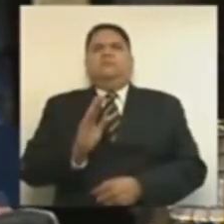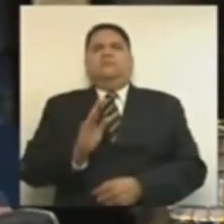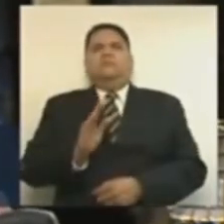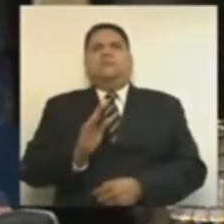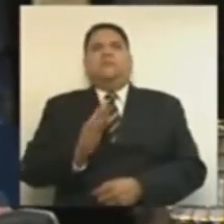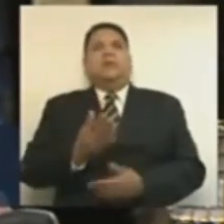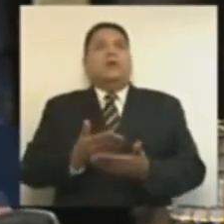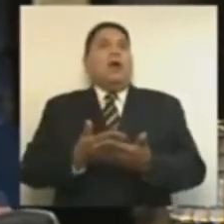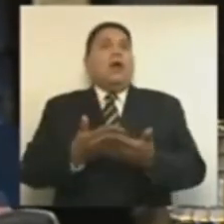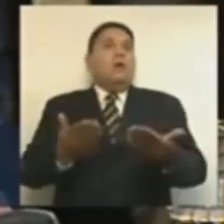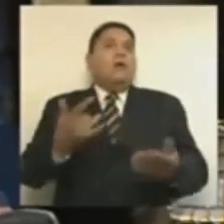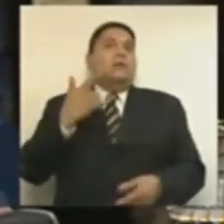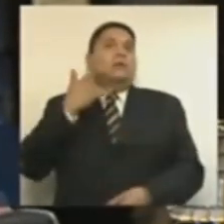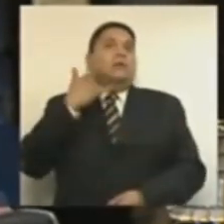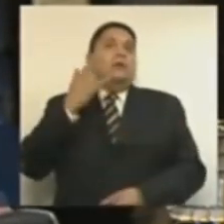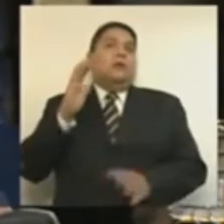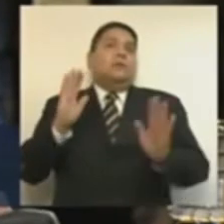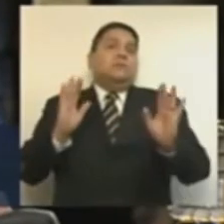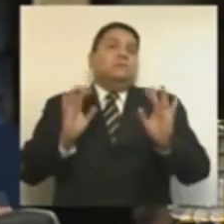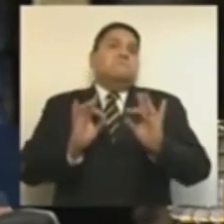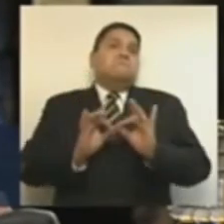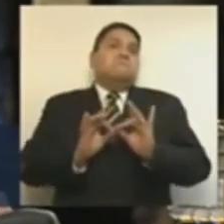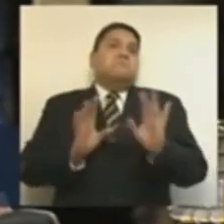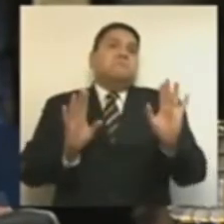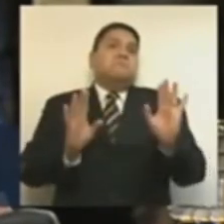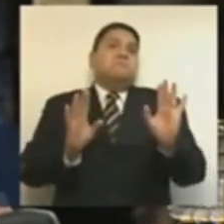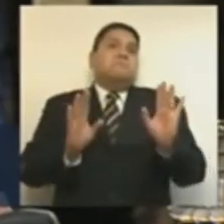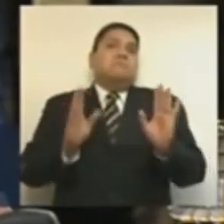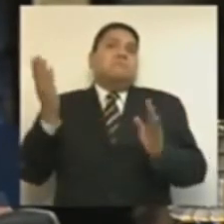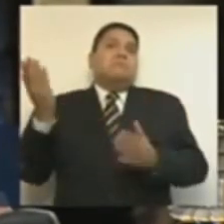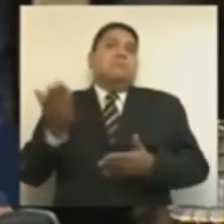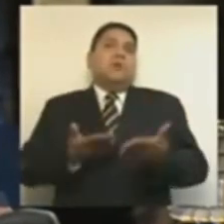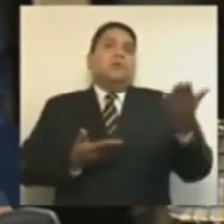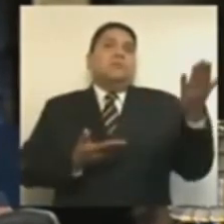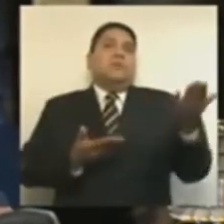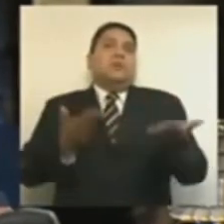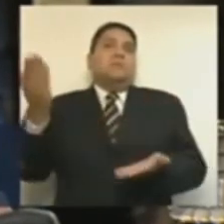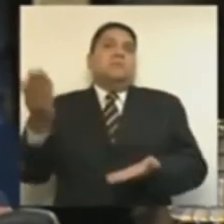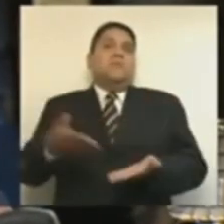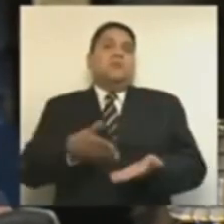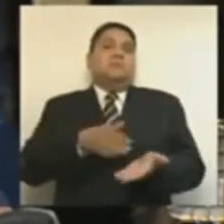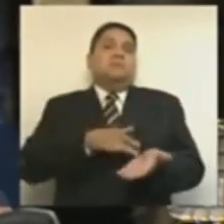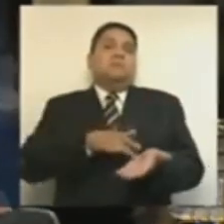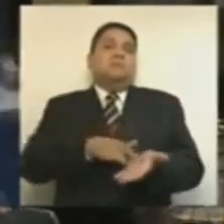y que por alguna extraña casualidad en último momento decidieron venir.